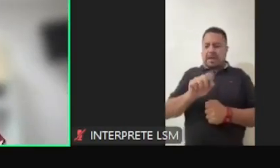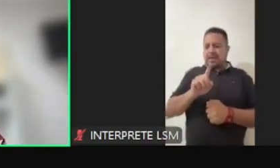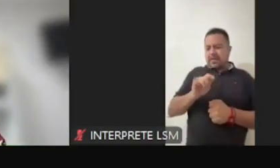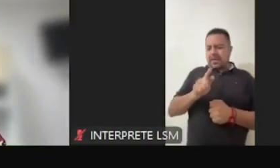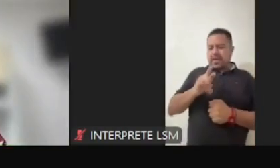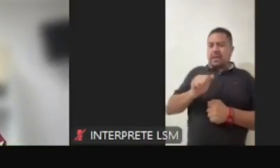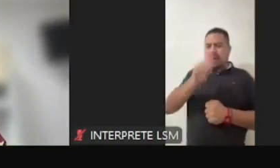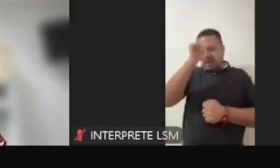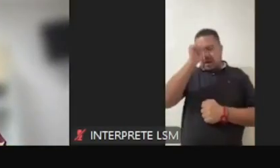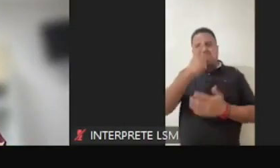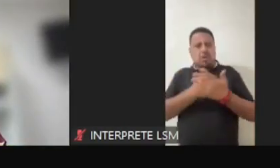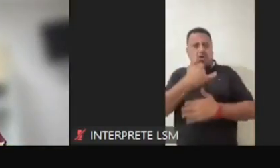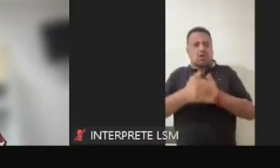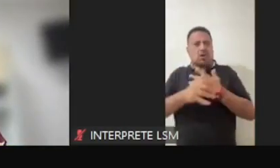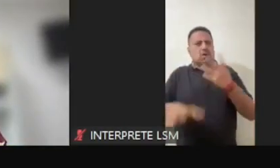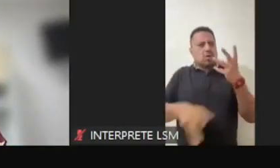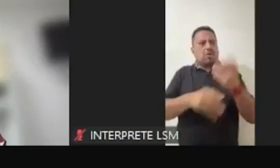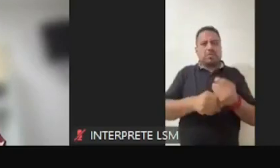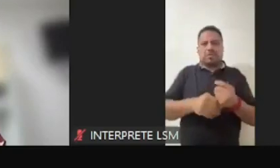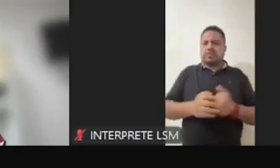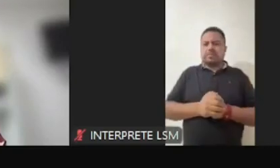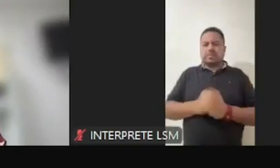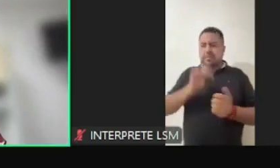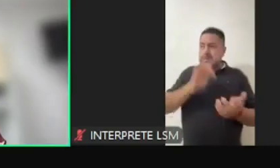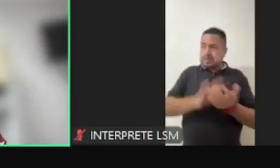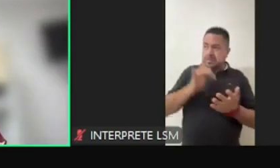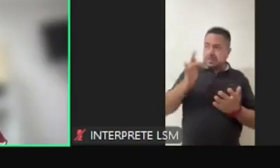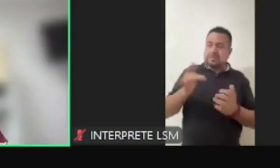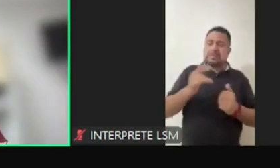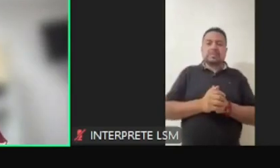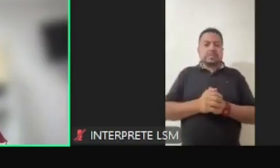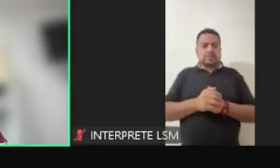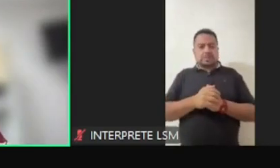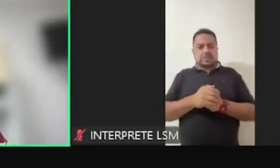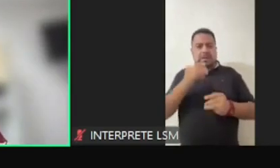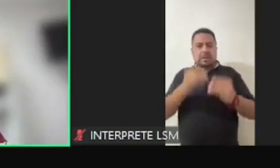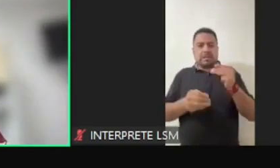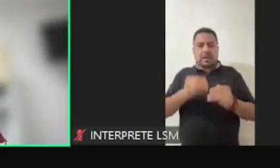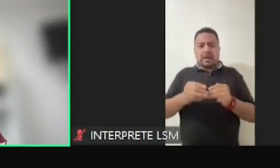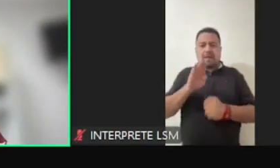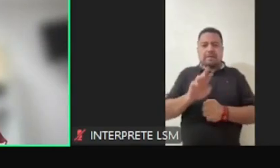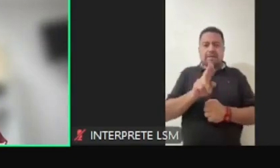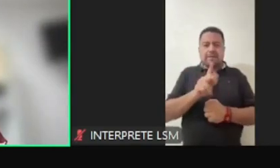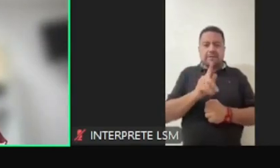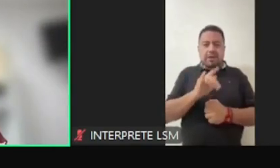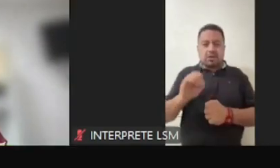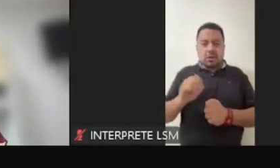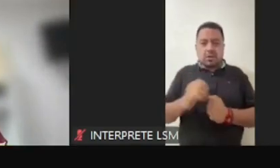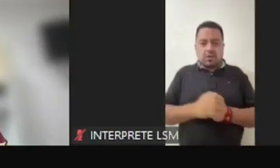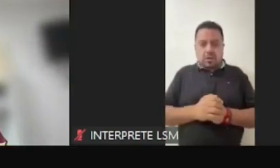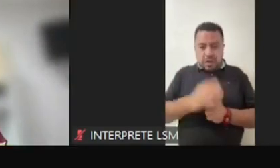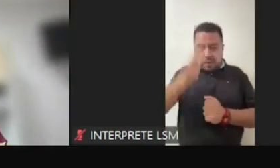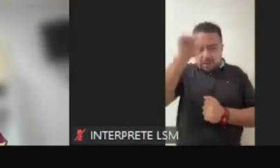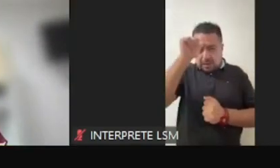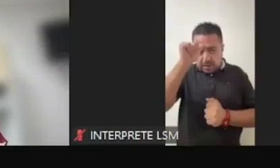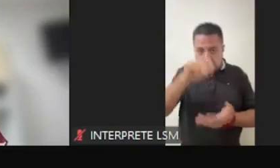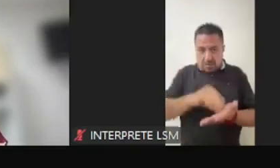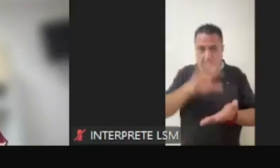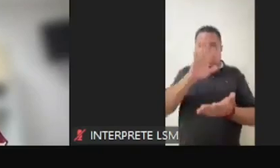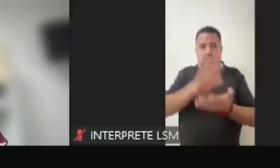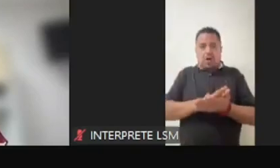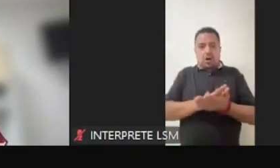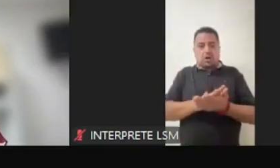magistr proyectos de acuerdo Gracias magistrada magistrada ponente Hilda Rosa Delgado Brito a favor de los proyectos de